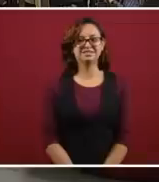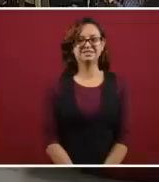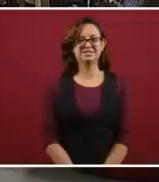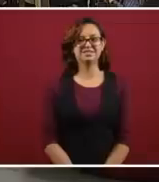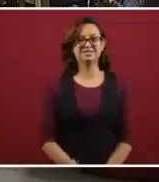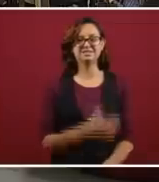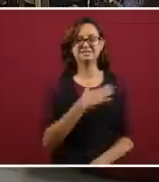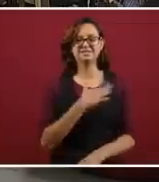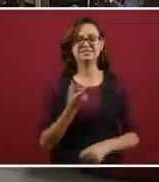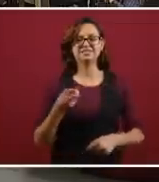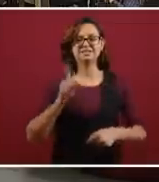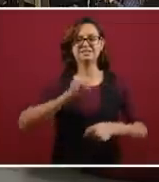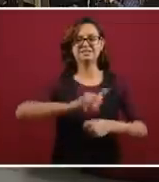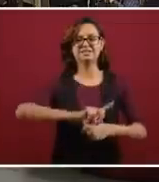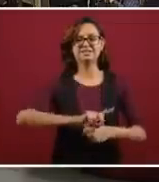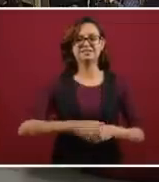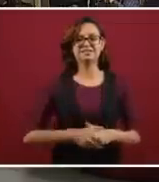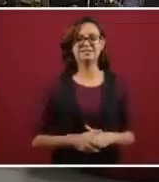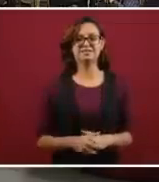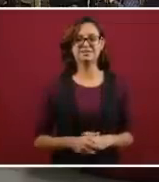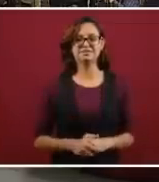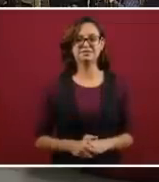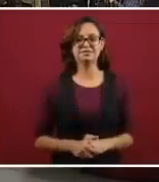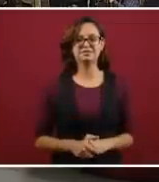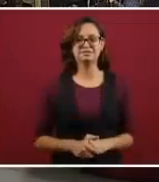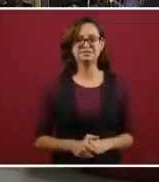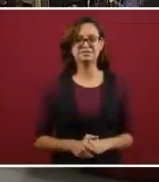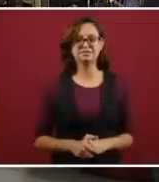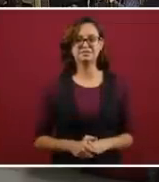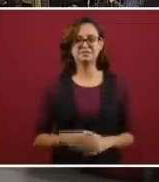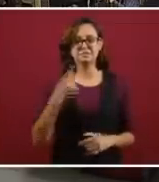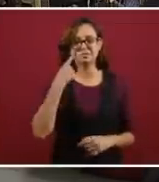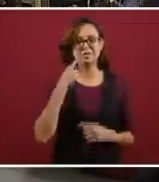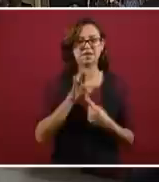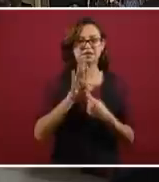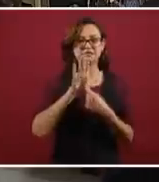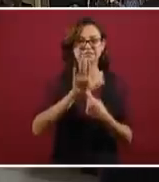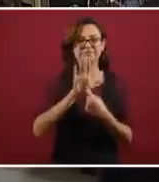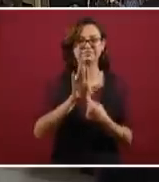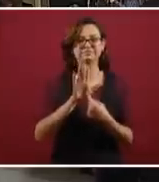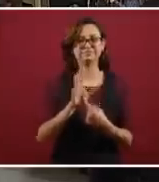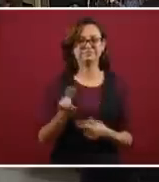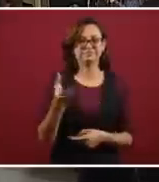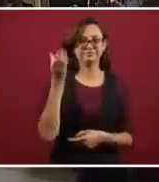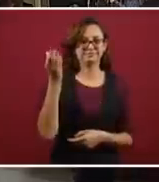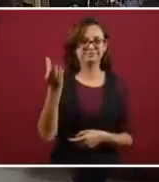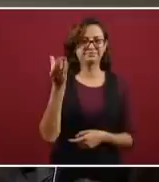días. Buenos días. Aquí va a repartir lo que nos trae.